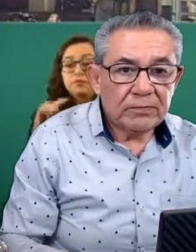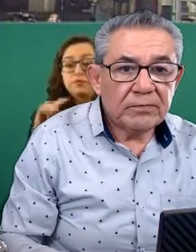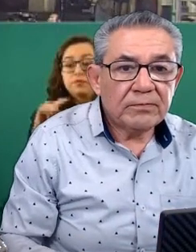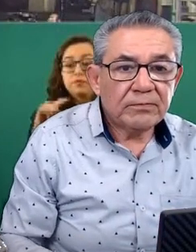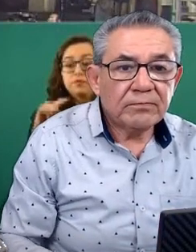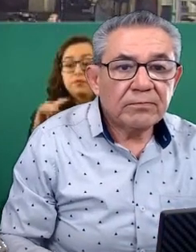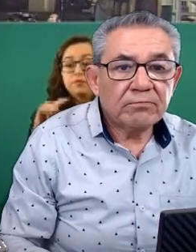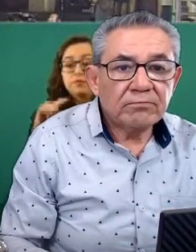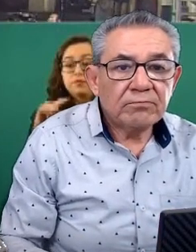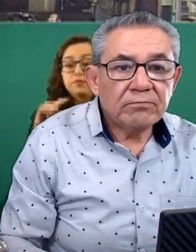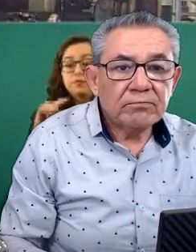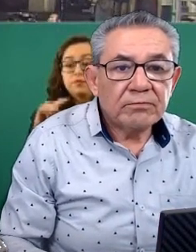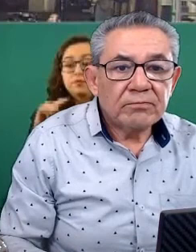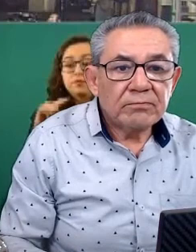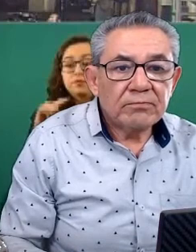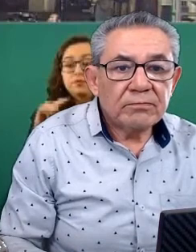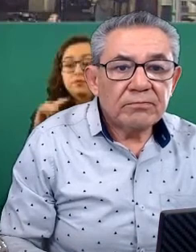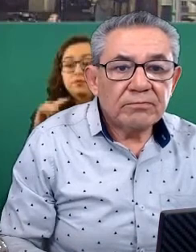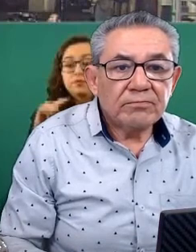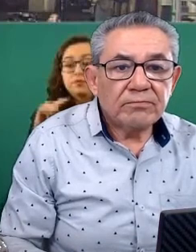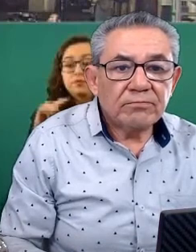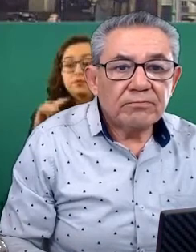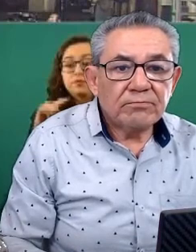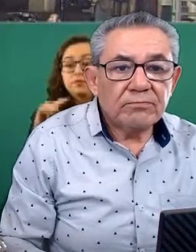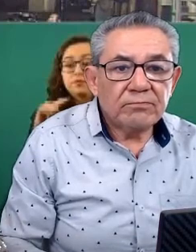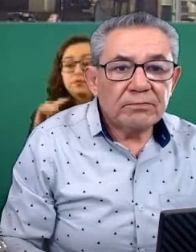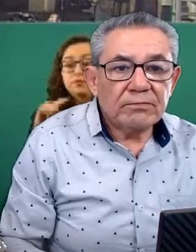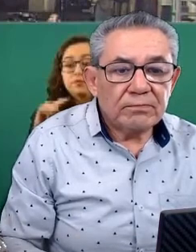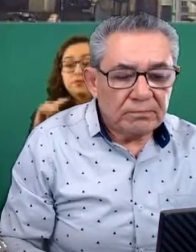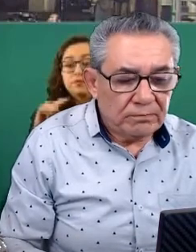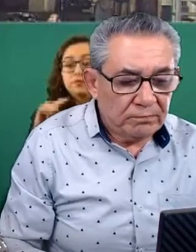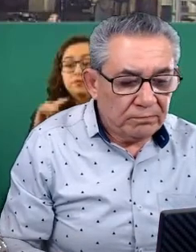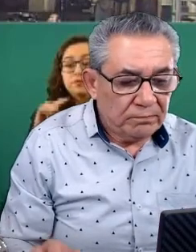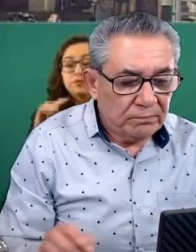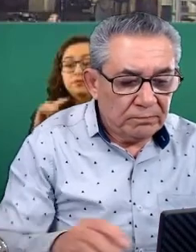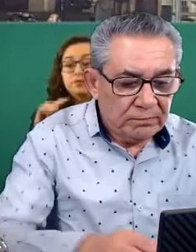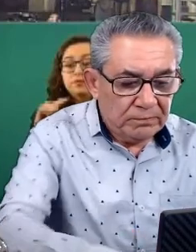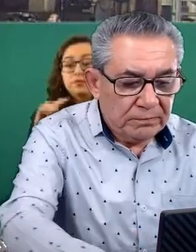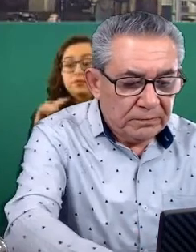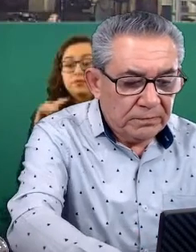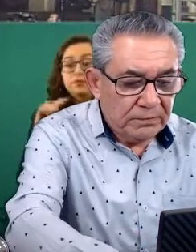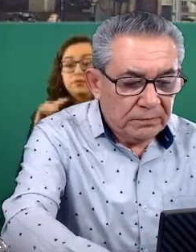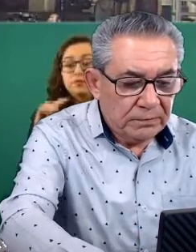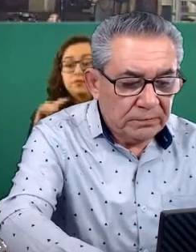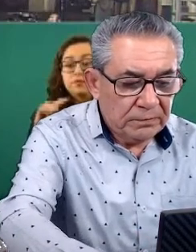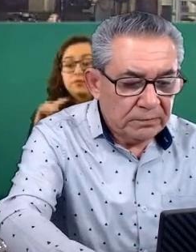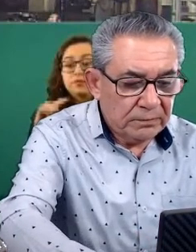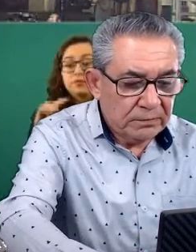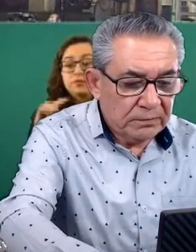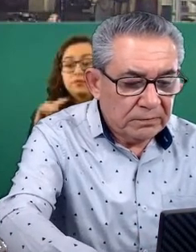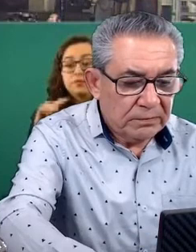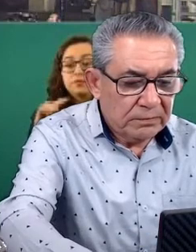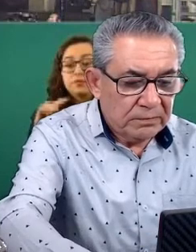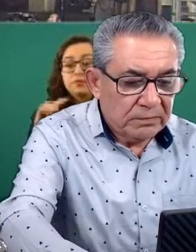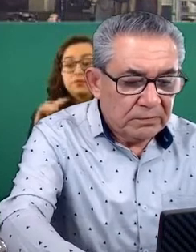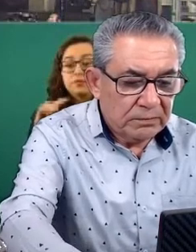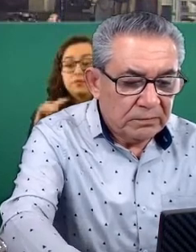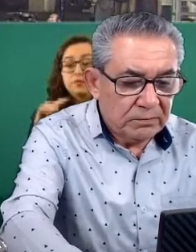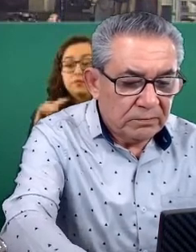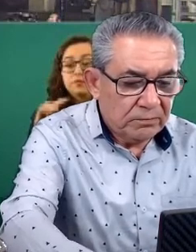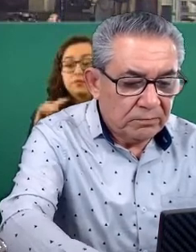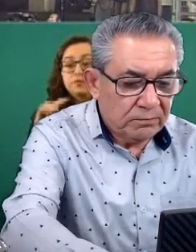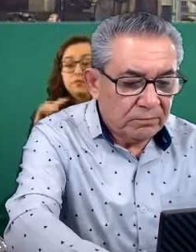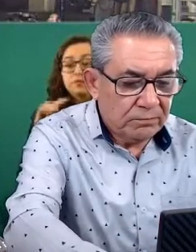oficial también gente que ha trabajado en esos lugares, Víctor, donde se ha visto constantemente ese tipo de situaciones